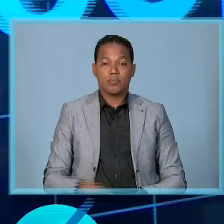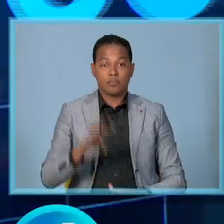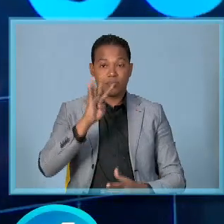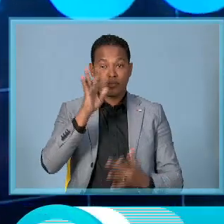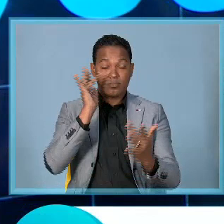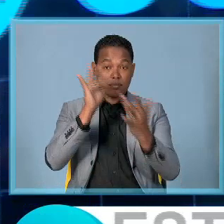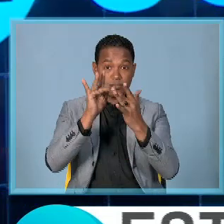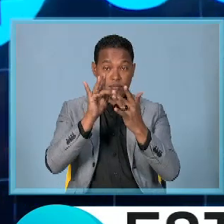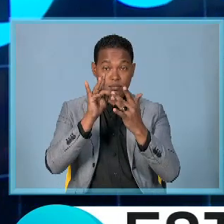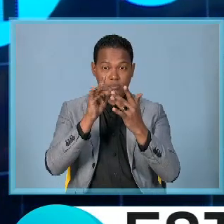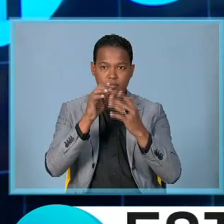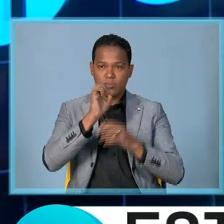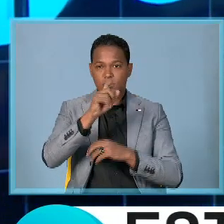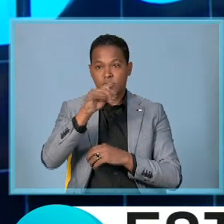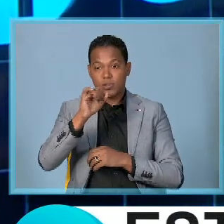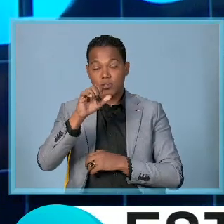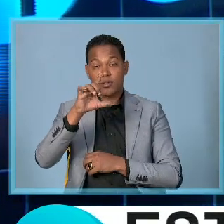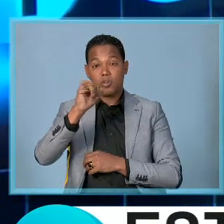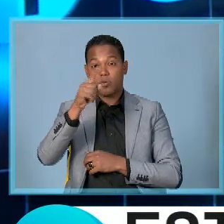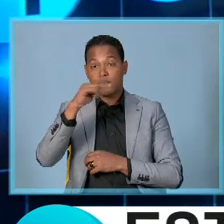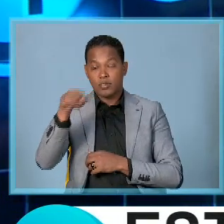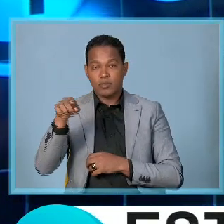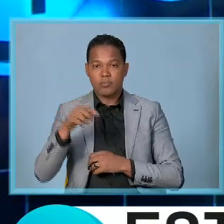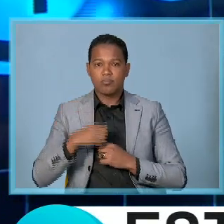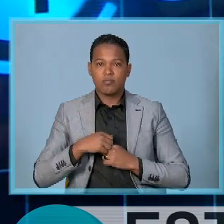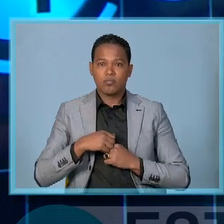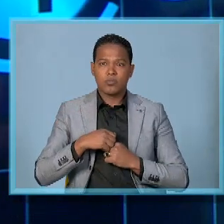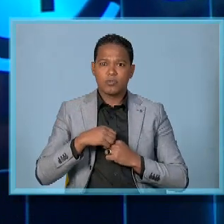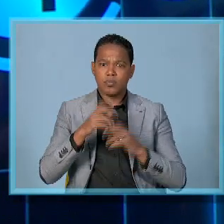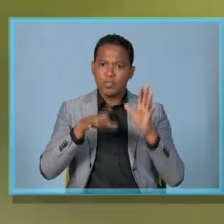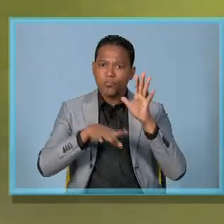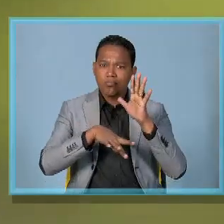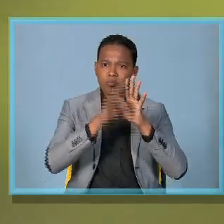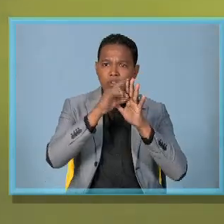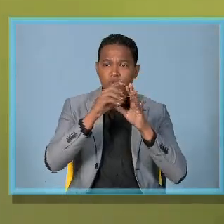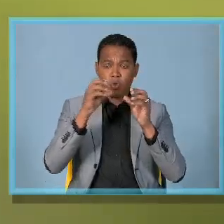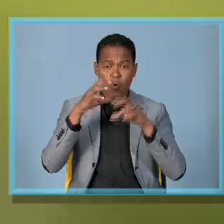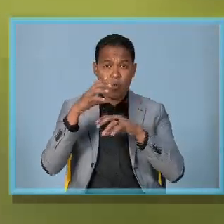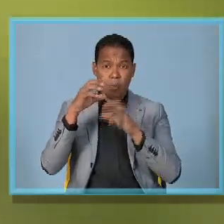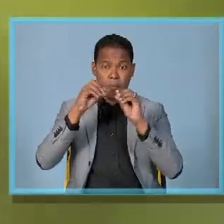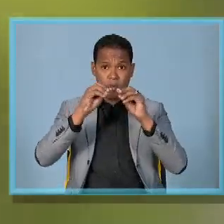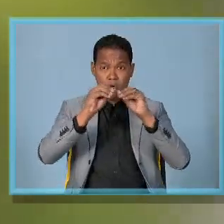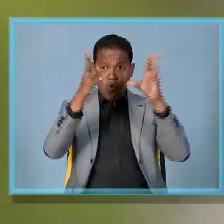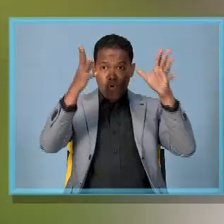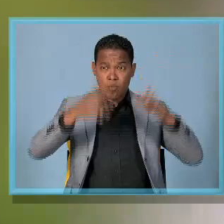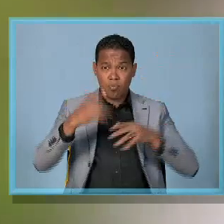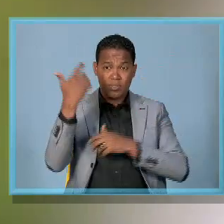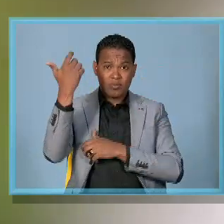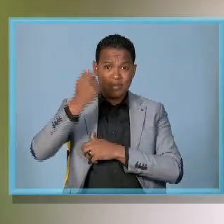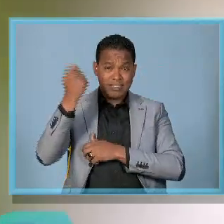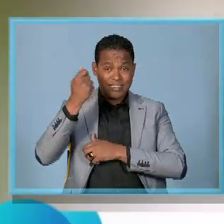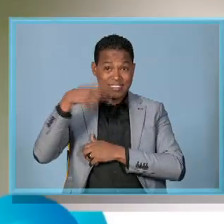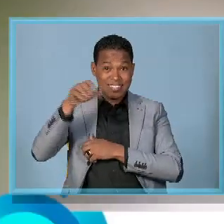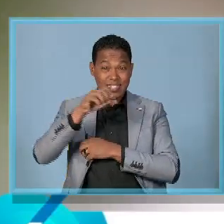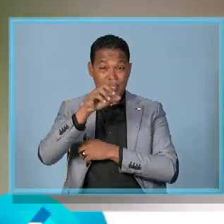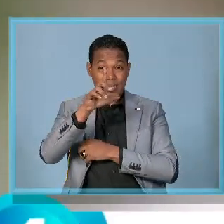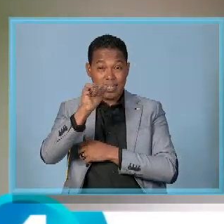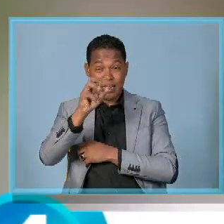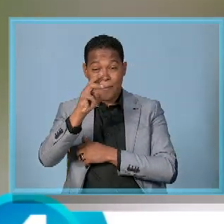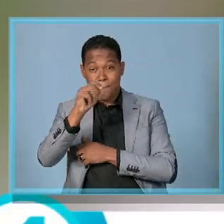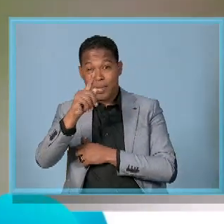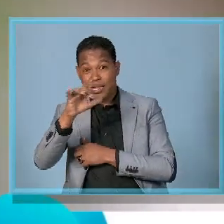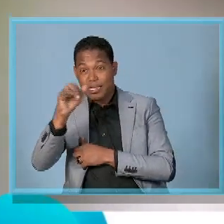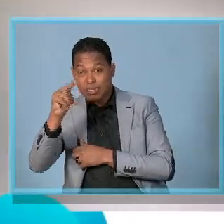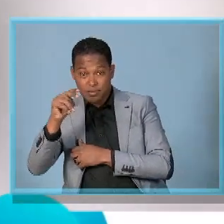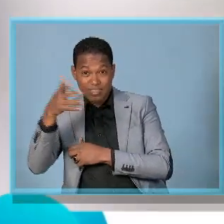El 4 Conecta, Esther López con ustedes. Fue encontrado el cadáver de un profesor jubilado en la comunidad La Malena, en la Coagua